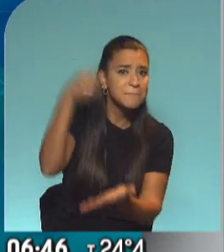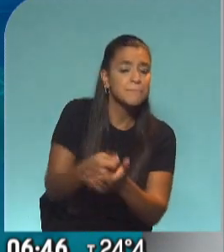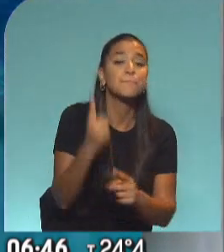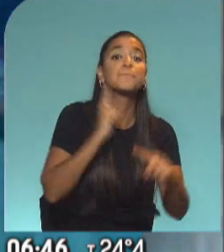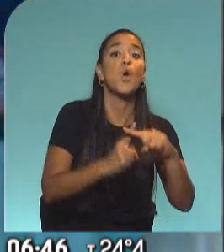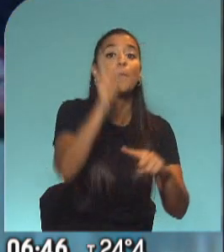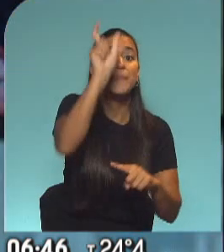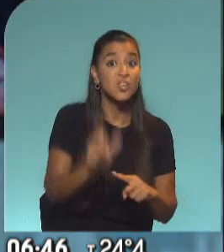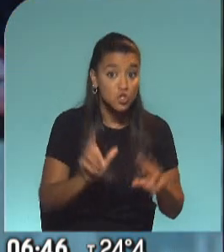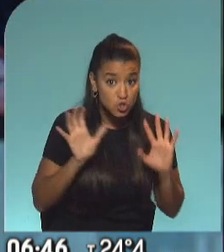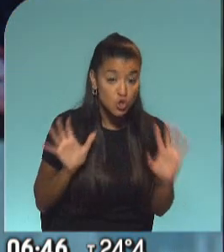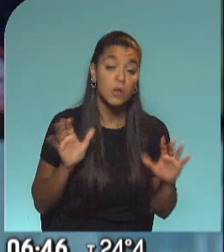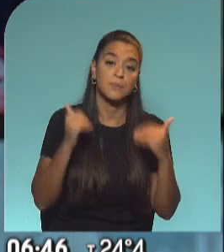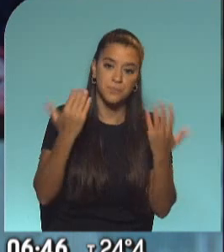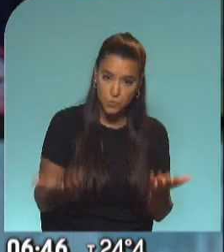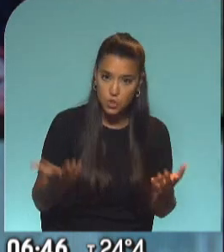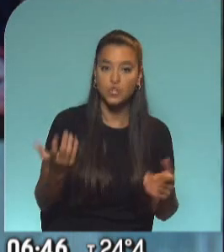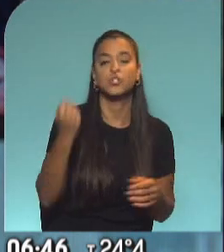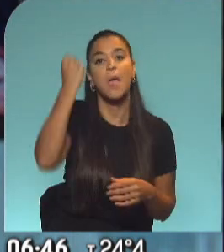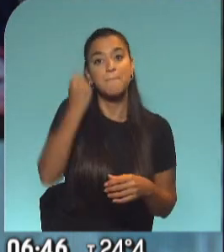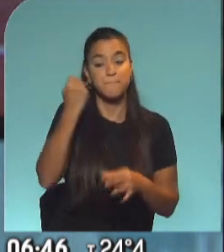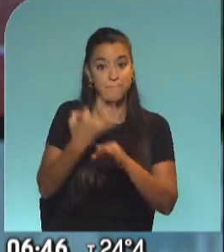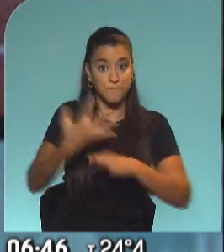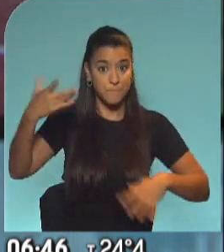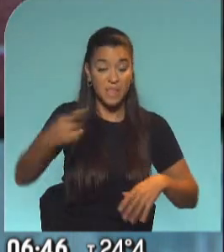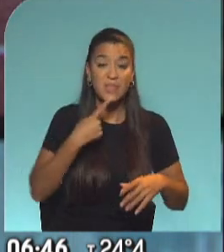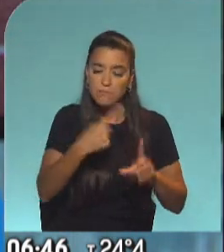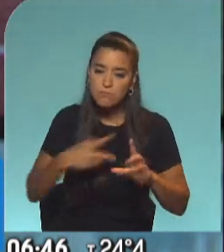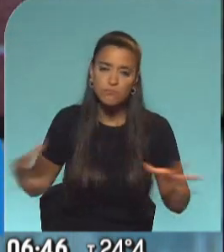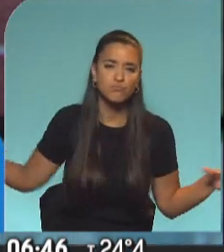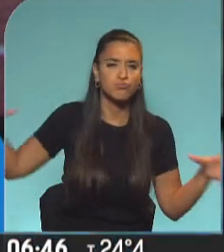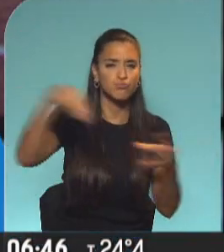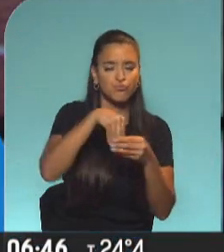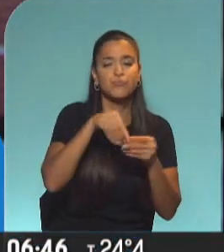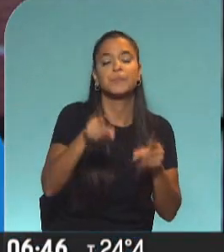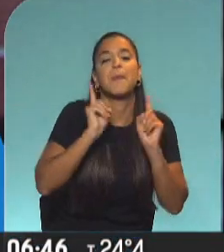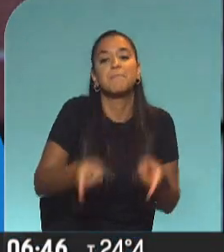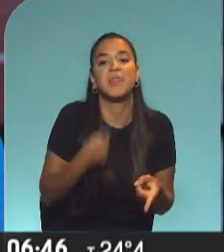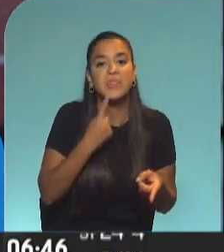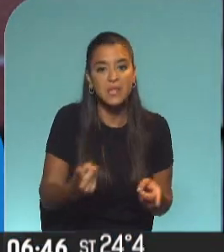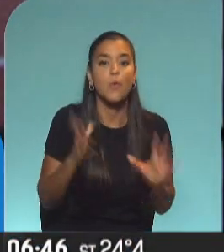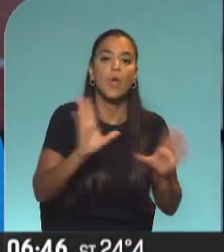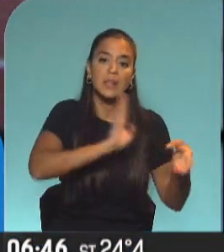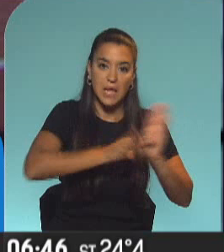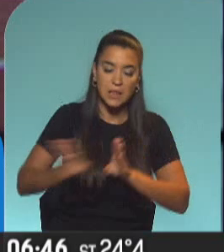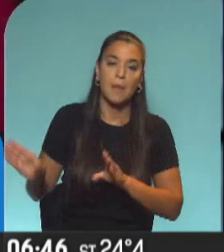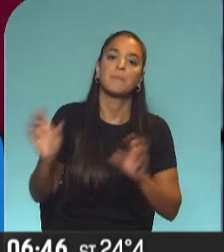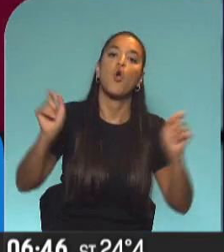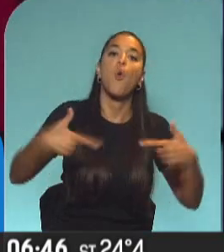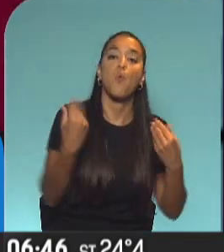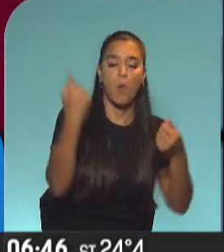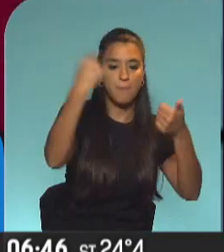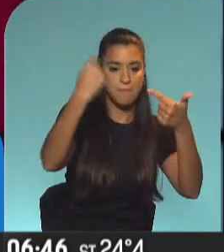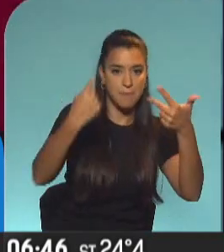persona. Entonces lo que hace la economista, suma todo esto también, agarra y dice, los tratamientos más comunes son